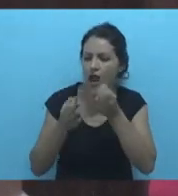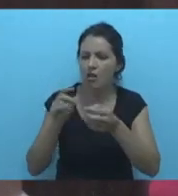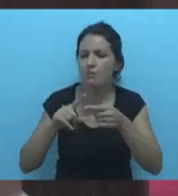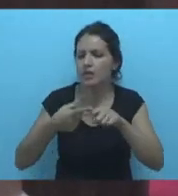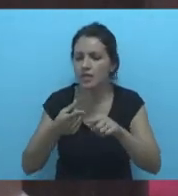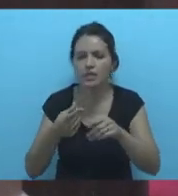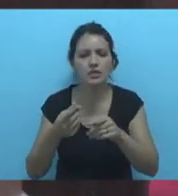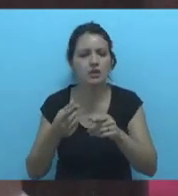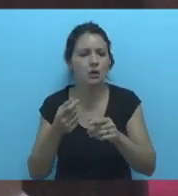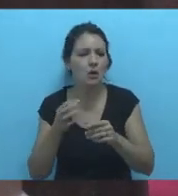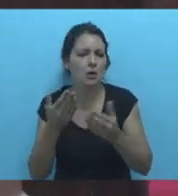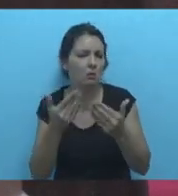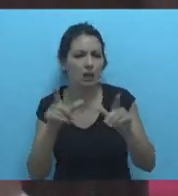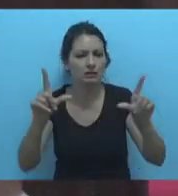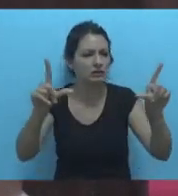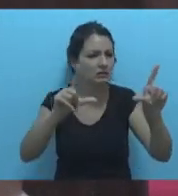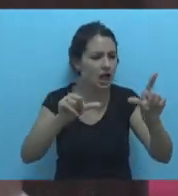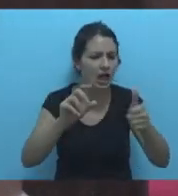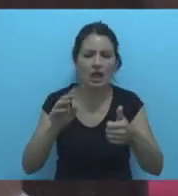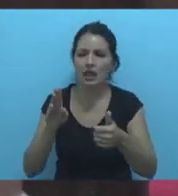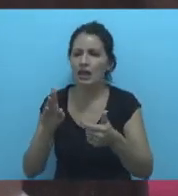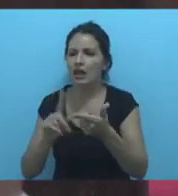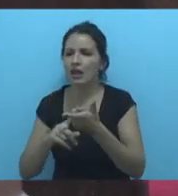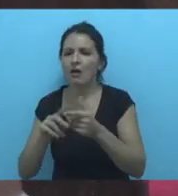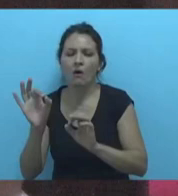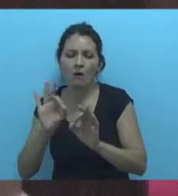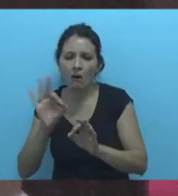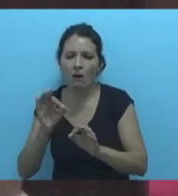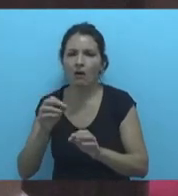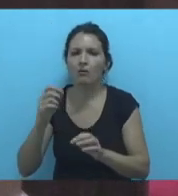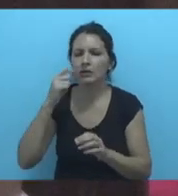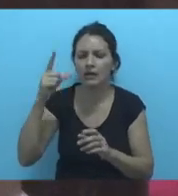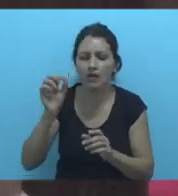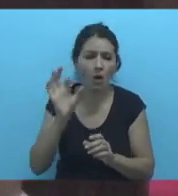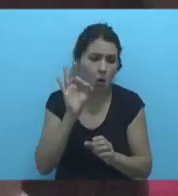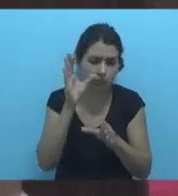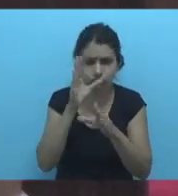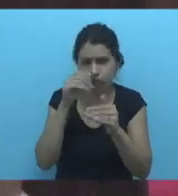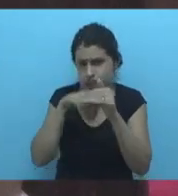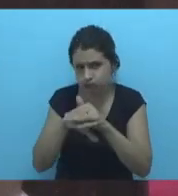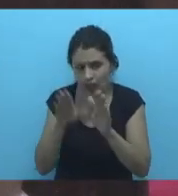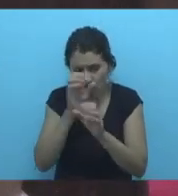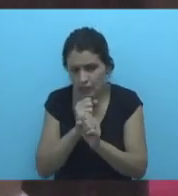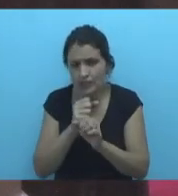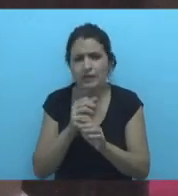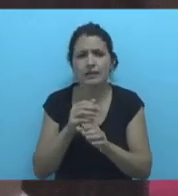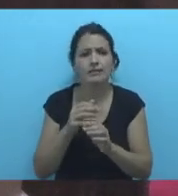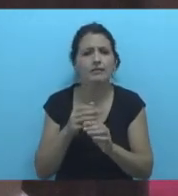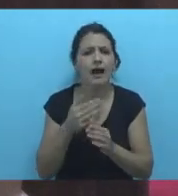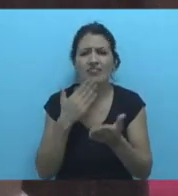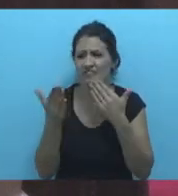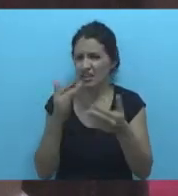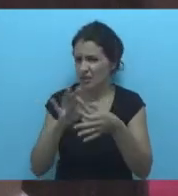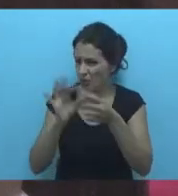de las redes sociales, o mucho peor aún, escondidas, y no se generan ciertos debates democráticos, figuras como la